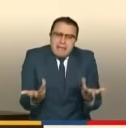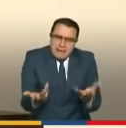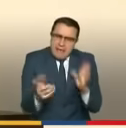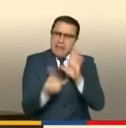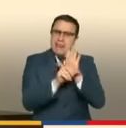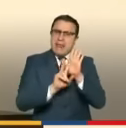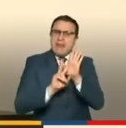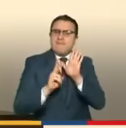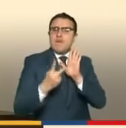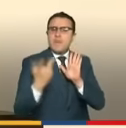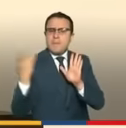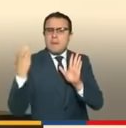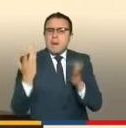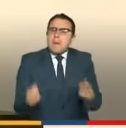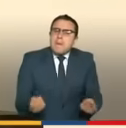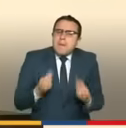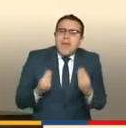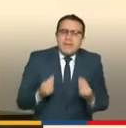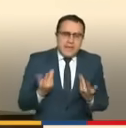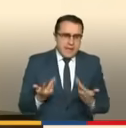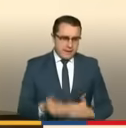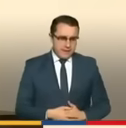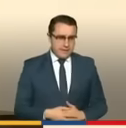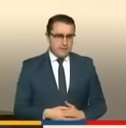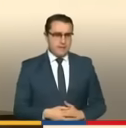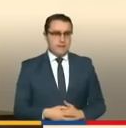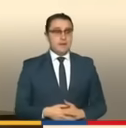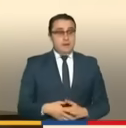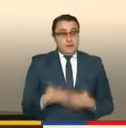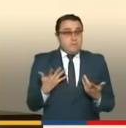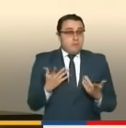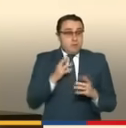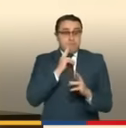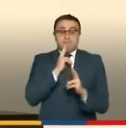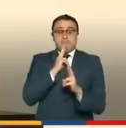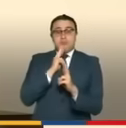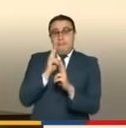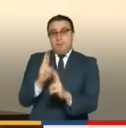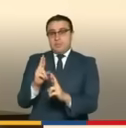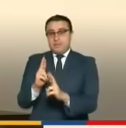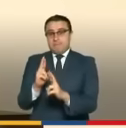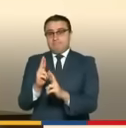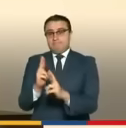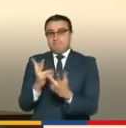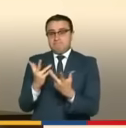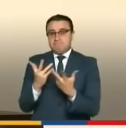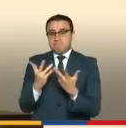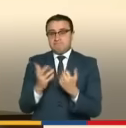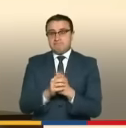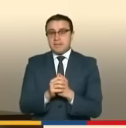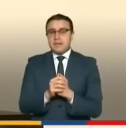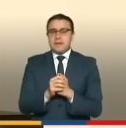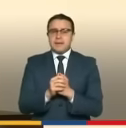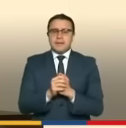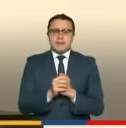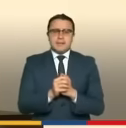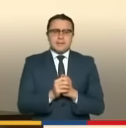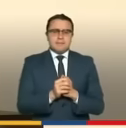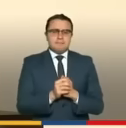Y la respuesta inicial, que no es completa indudablemente,